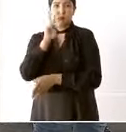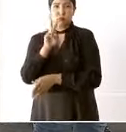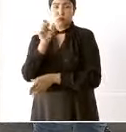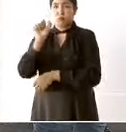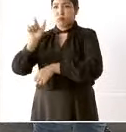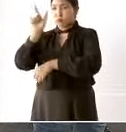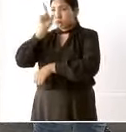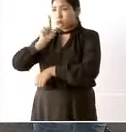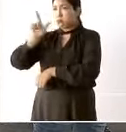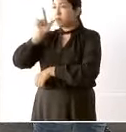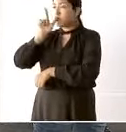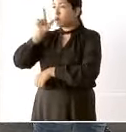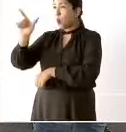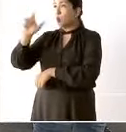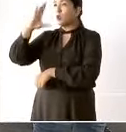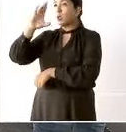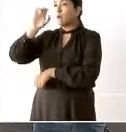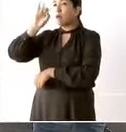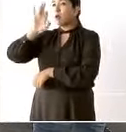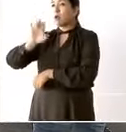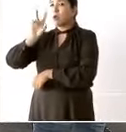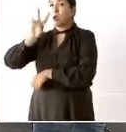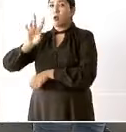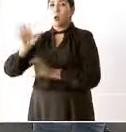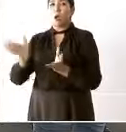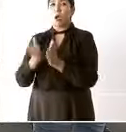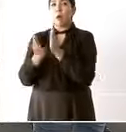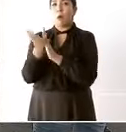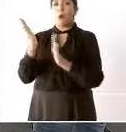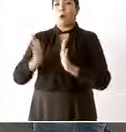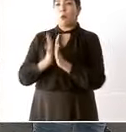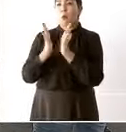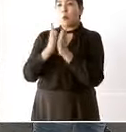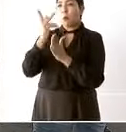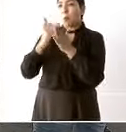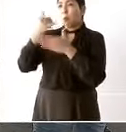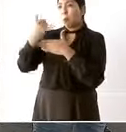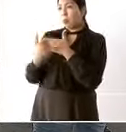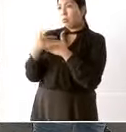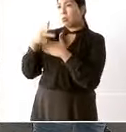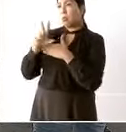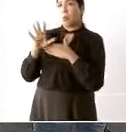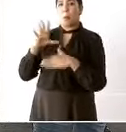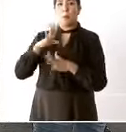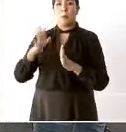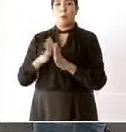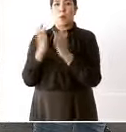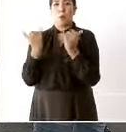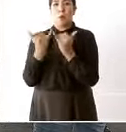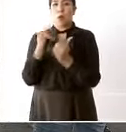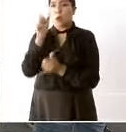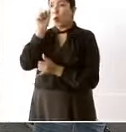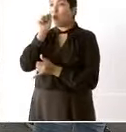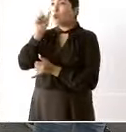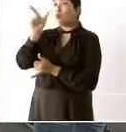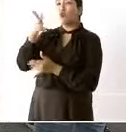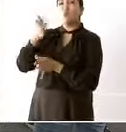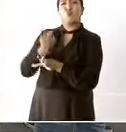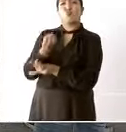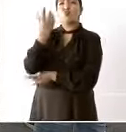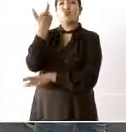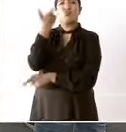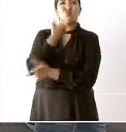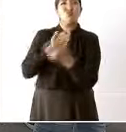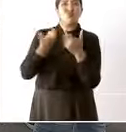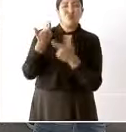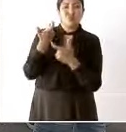eléctrica con la Comisión Federal, que ellos ya van a tener también el proyecto de dónde van a traer la luz y cuánto va a costar y todo. Lo mismo el gas